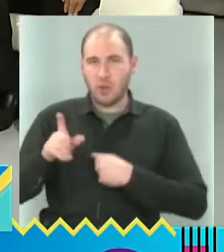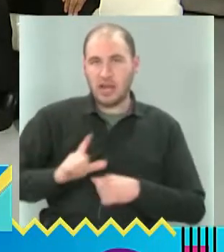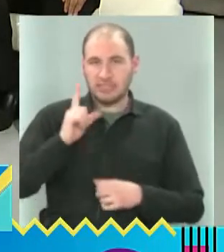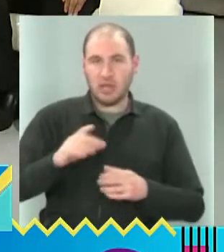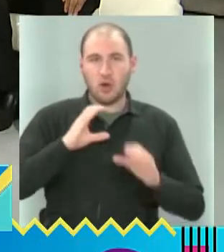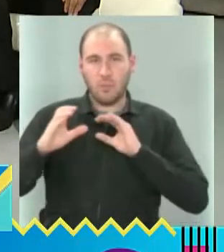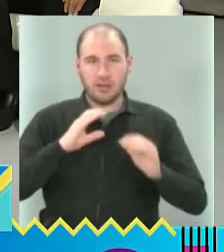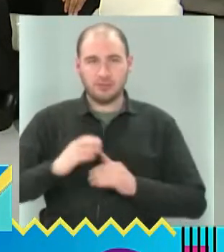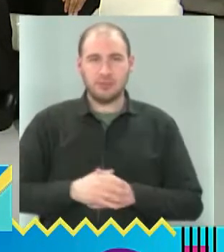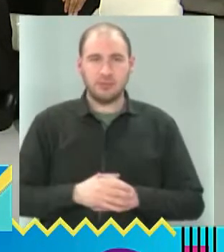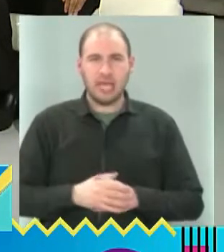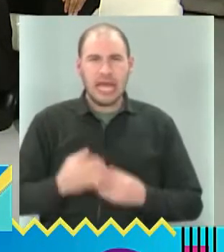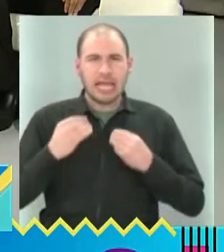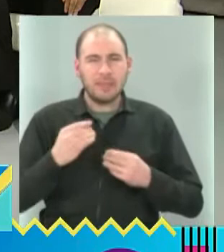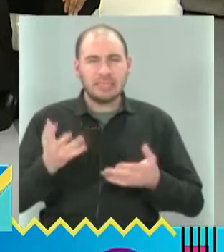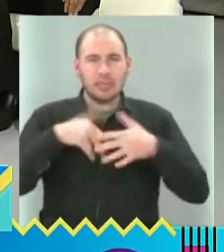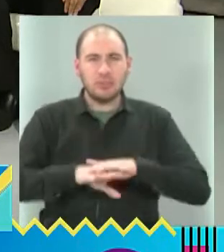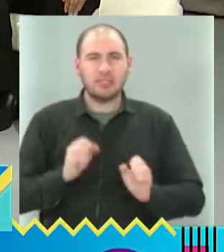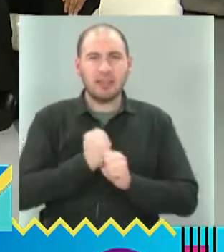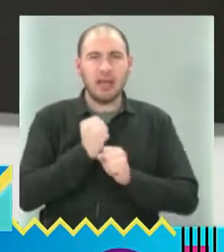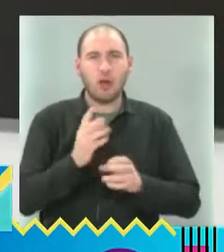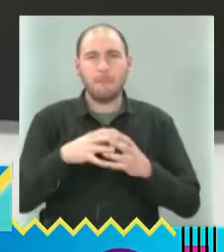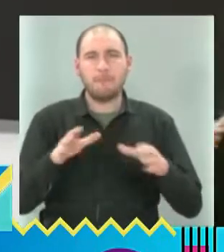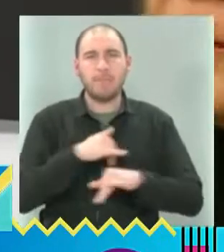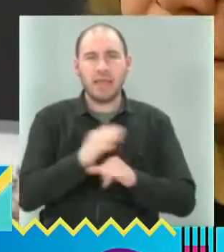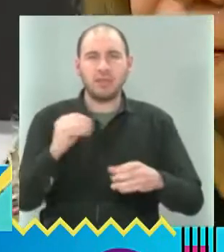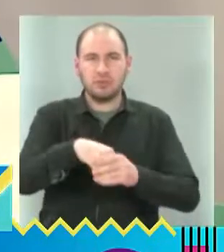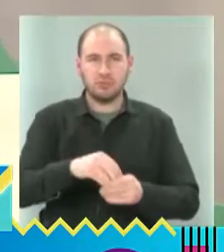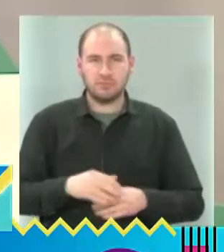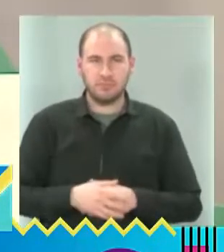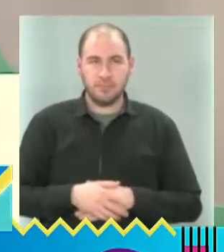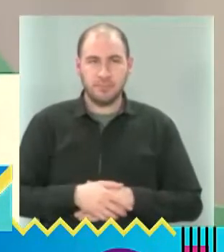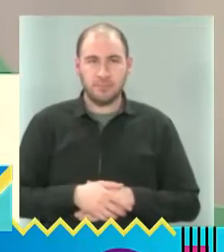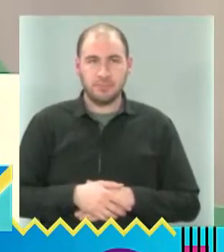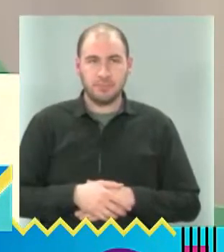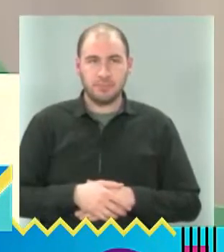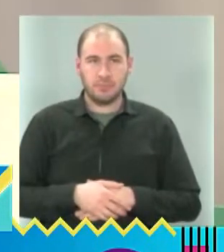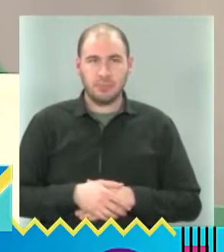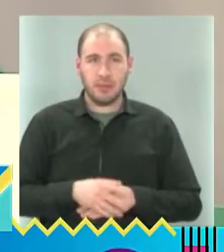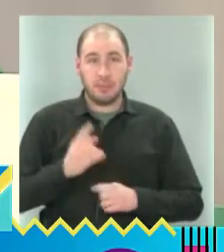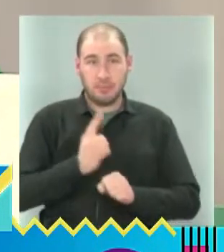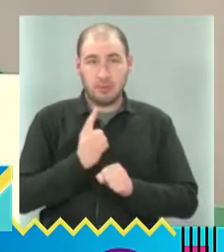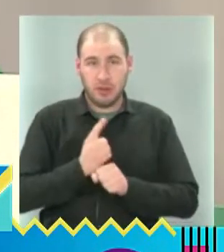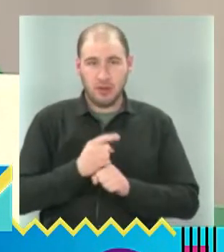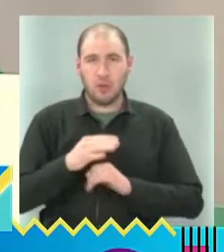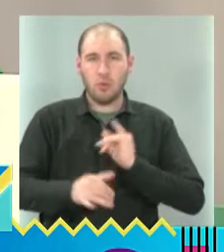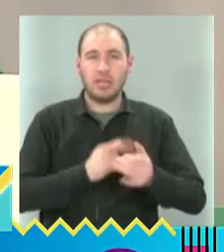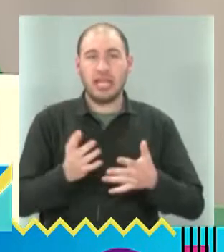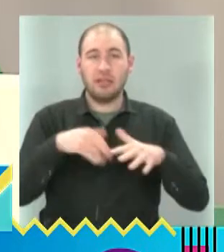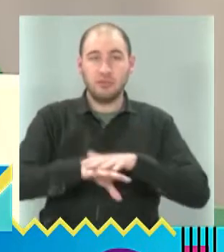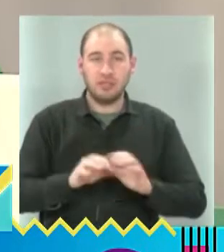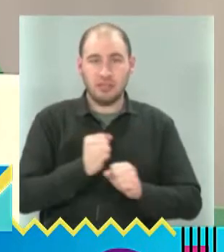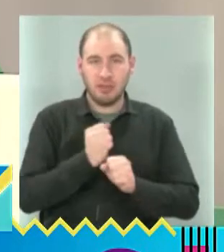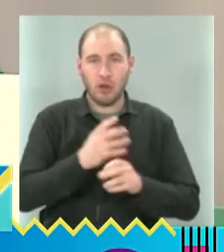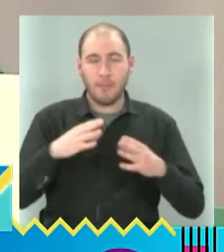en comunicación. ¿Qué pasa con esa inclusión laboral en los medios? Bueno, a ver, pasa que primero que nada hay que decir que la inclusión laboral